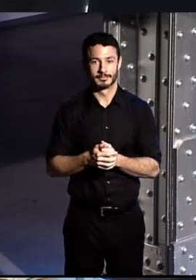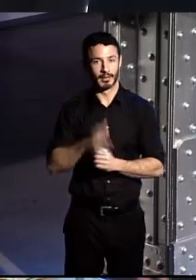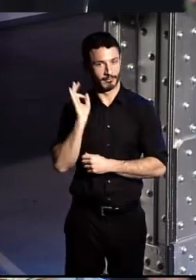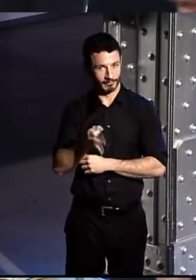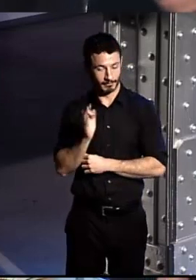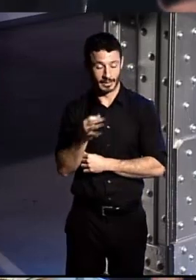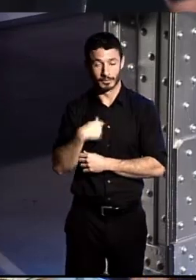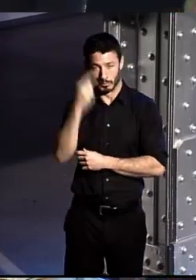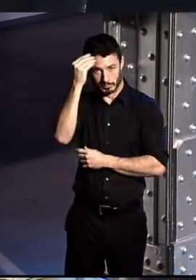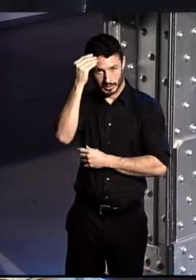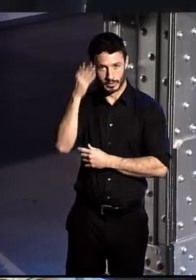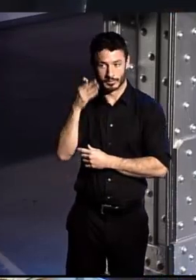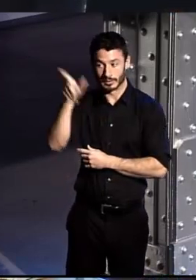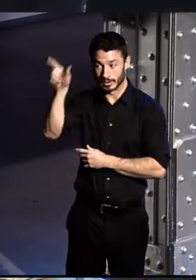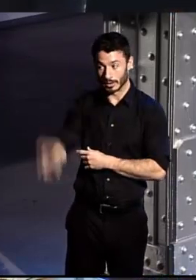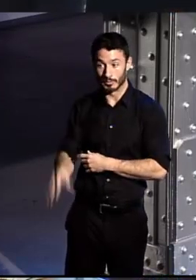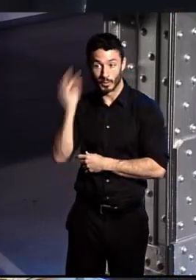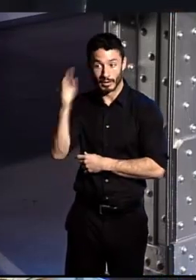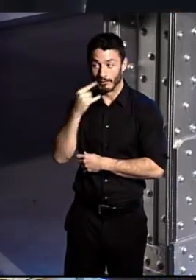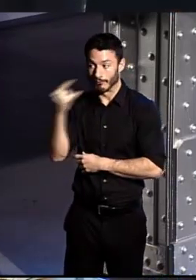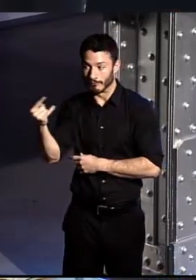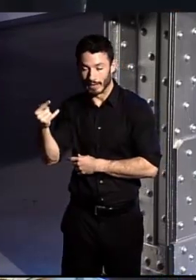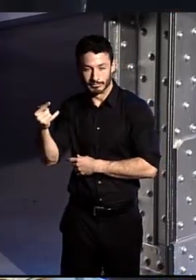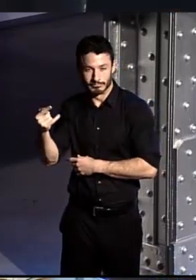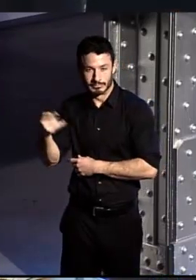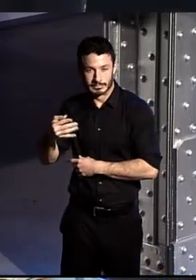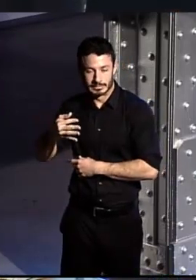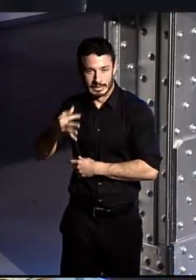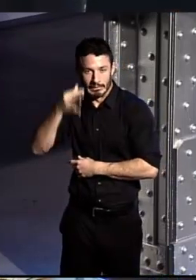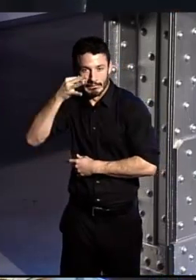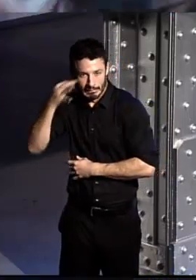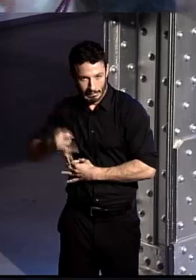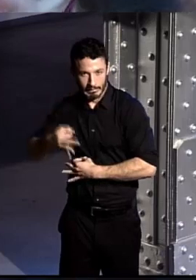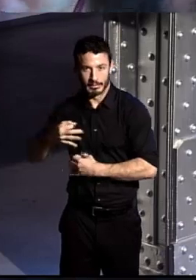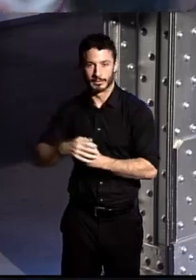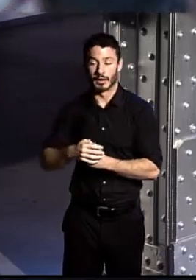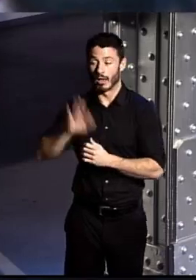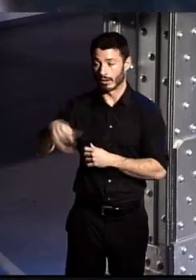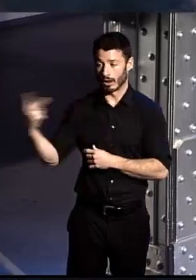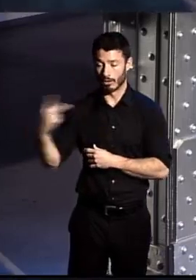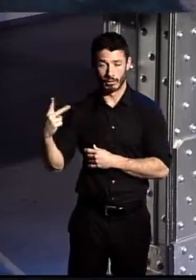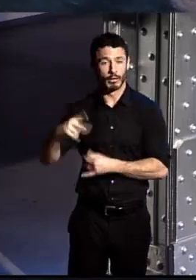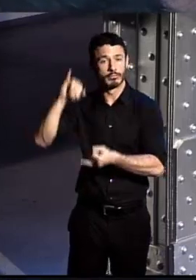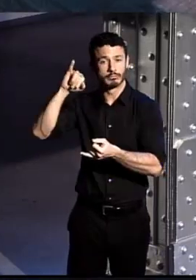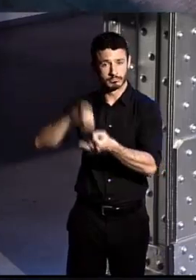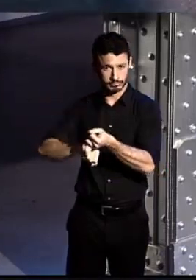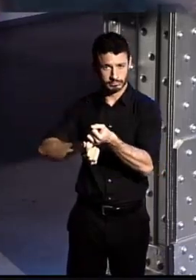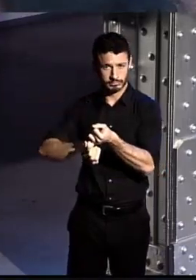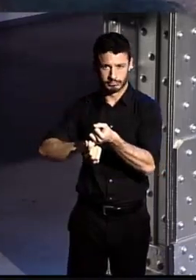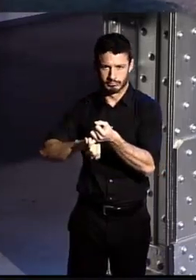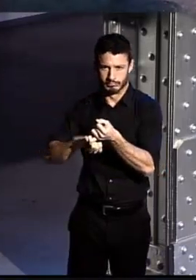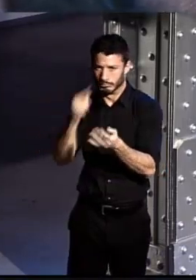es lo que pienso, que encontró a la mujer que sí que quería casarse. Claro. El caso es que se casan bastante